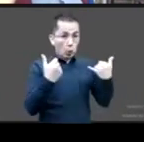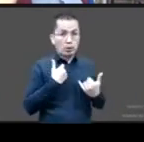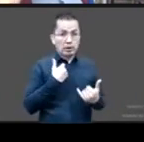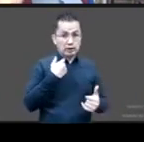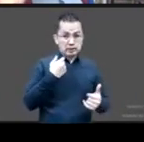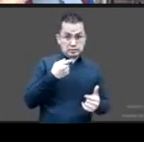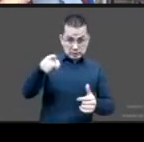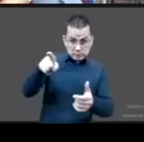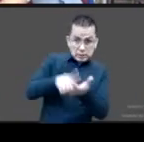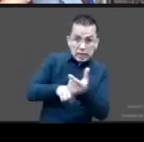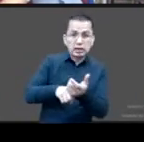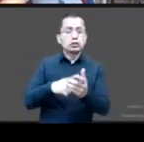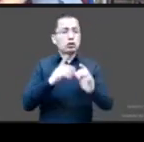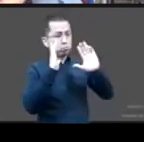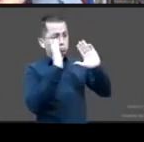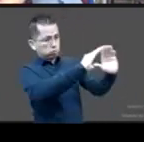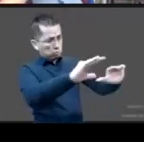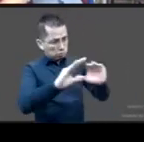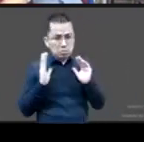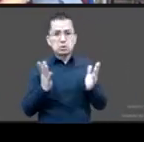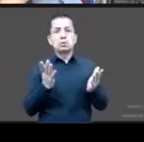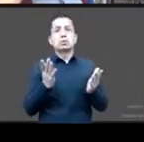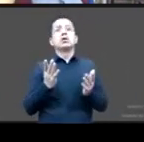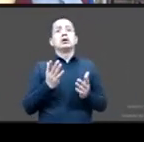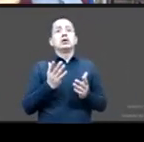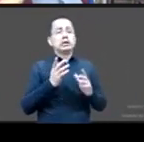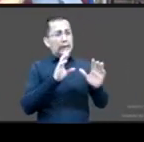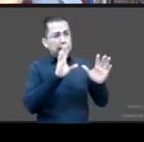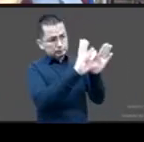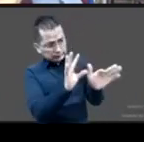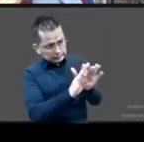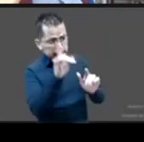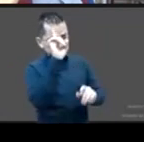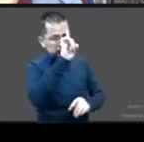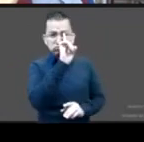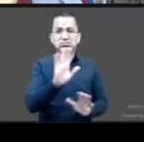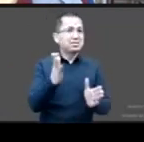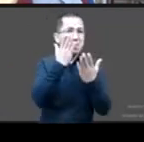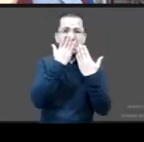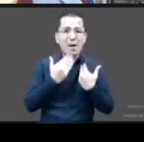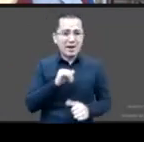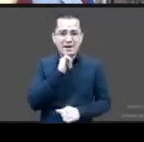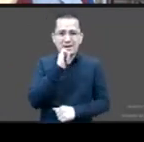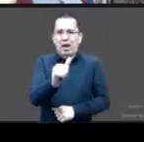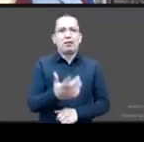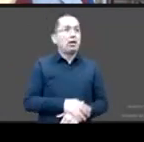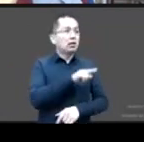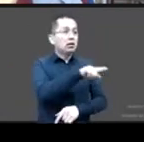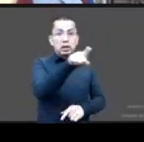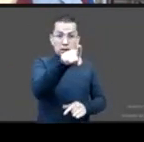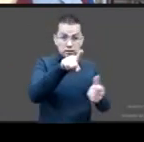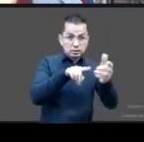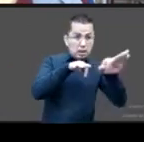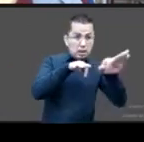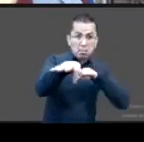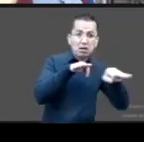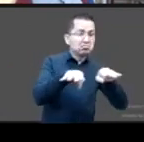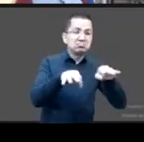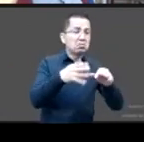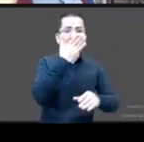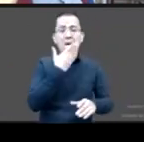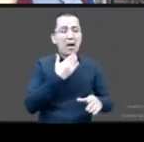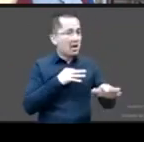formación de capacitación desvinculados también de algún empleo y viven en comunidades